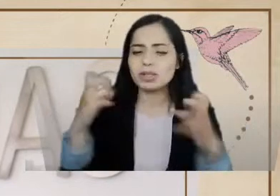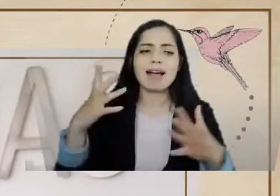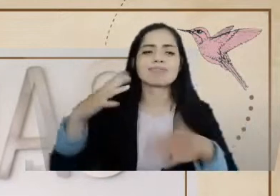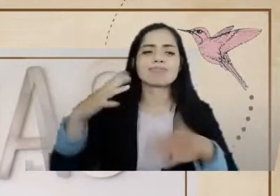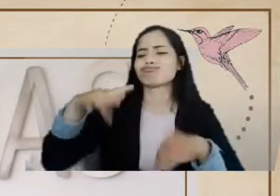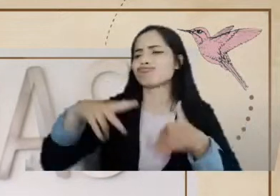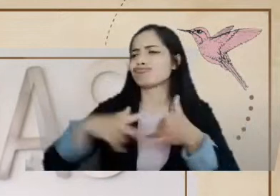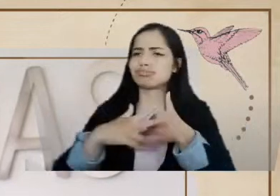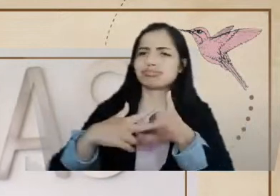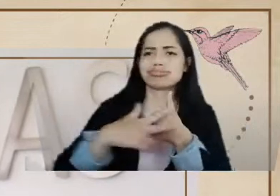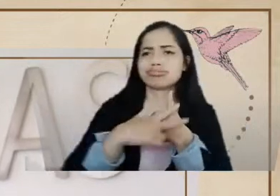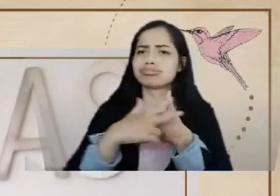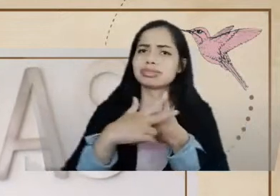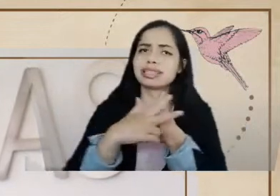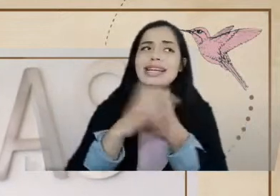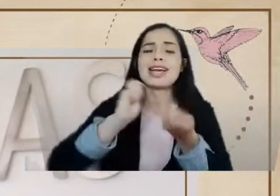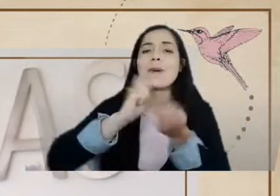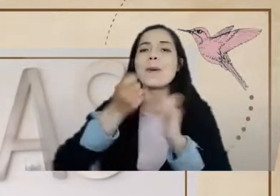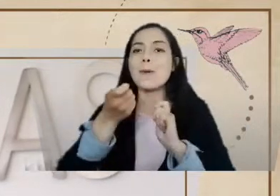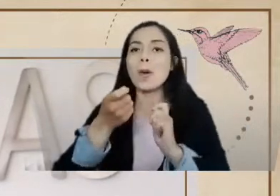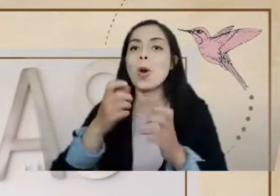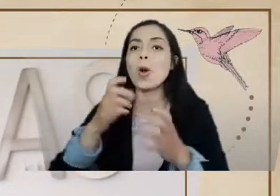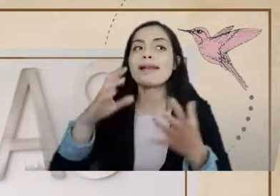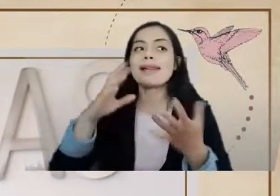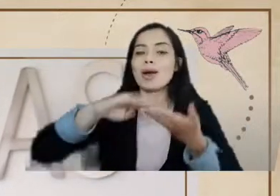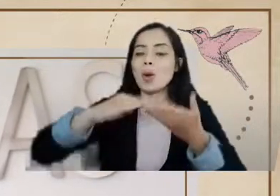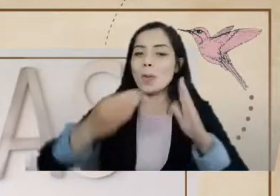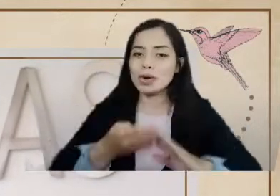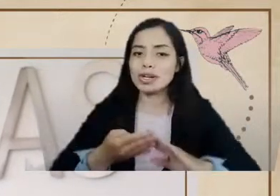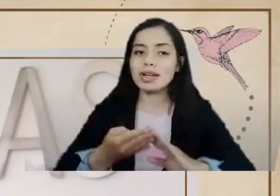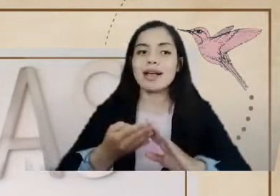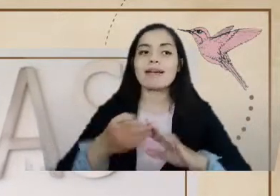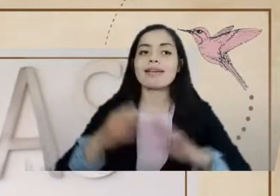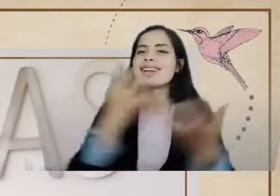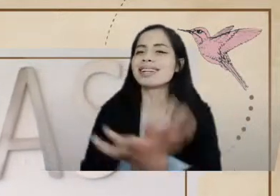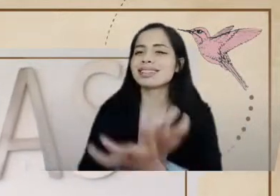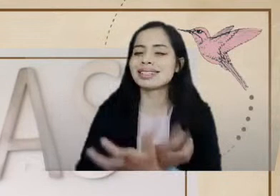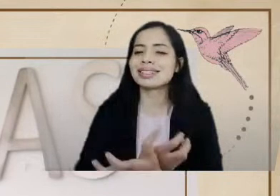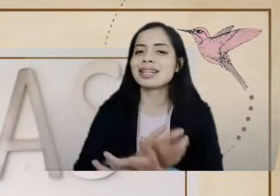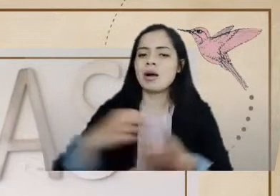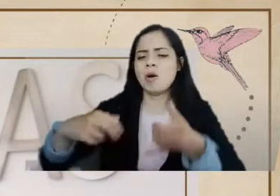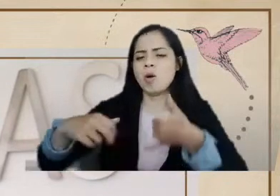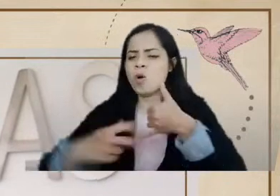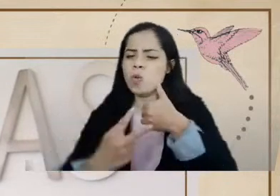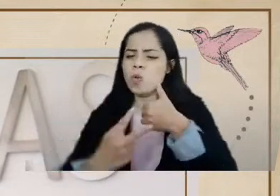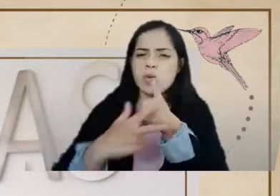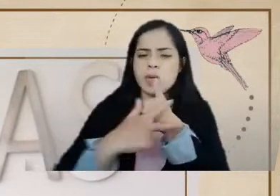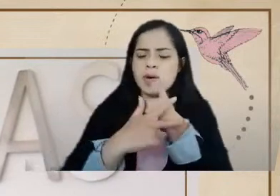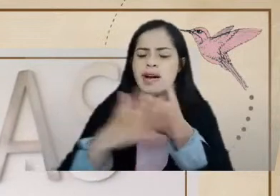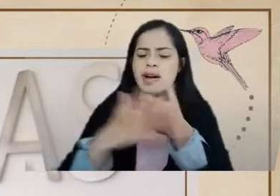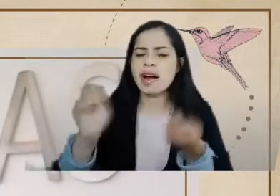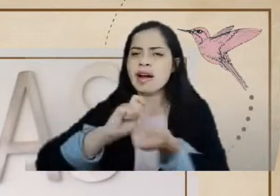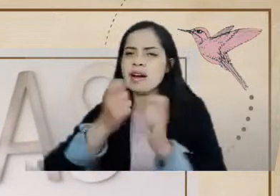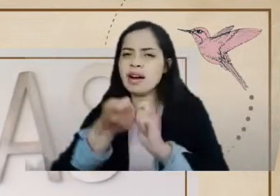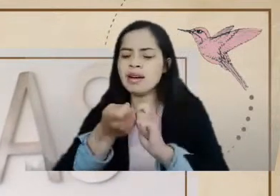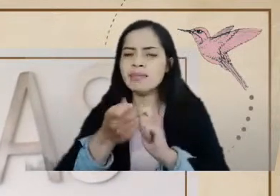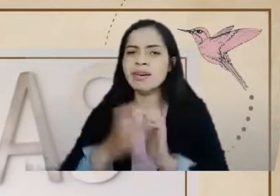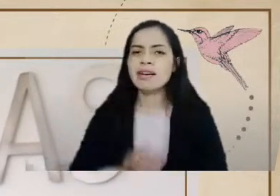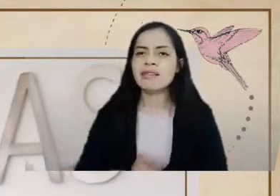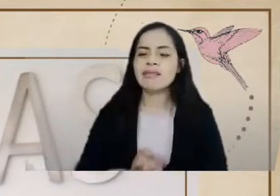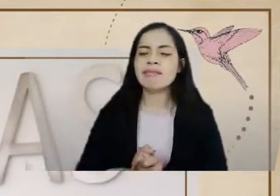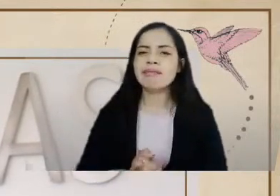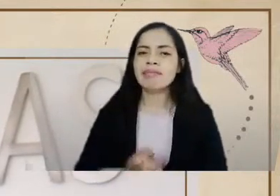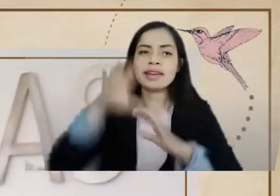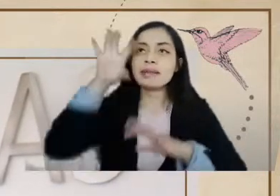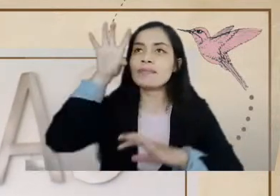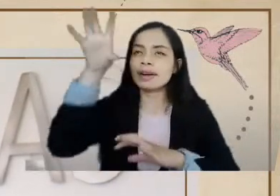territorios. Invitamos a todos los colombianos y amantes de las aves a ver el documental El País de las Aves, dirigido por Federico Pardo de Trópico Media, con el